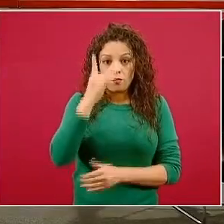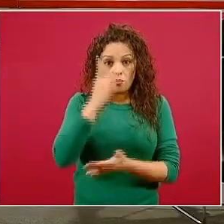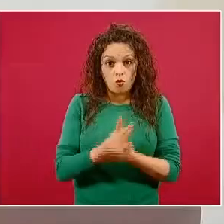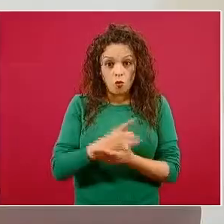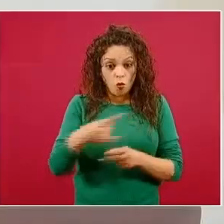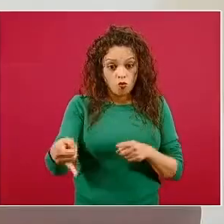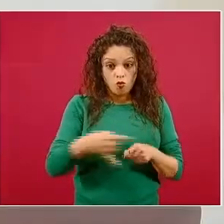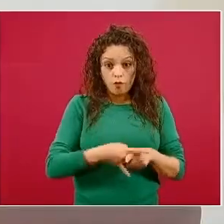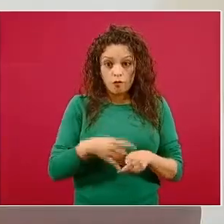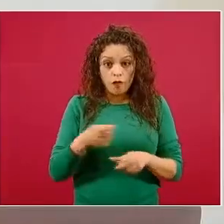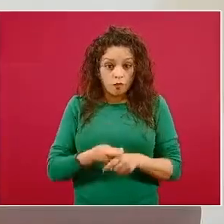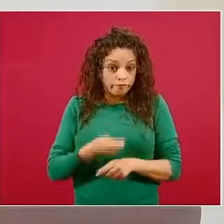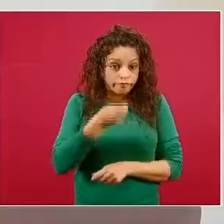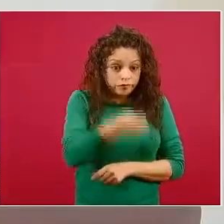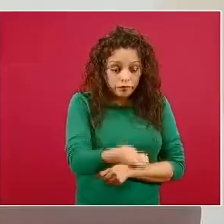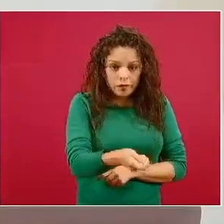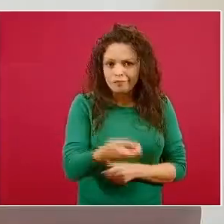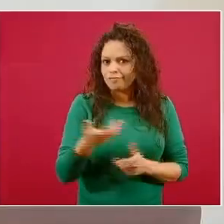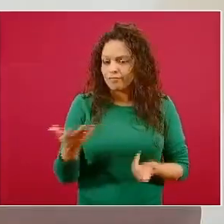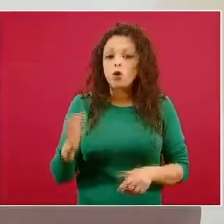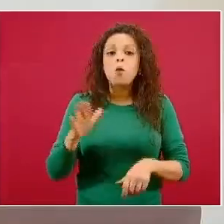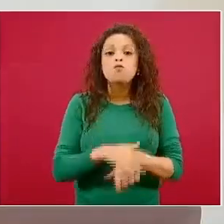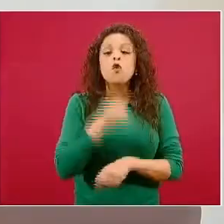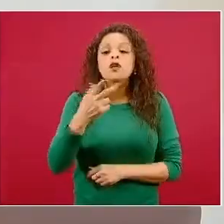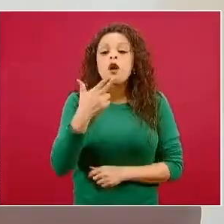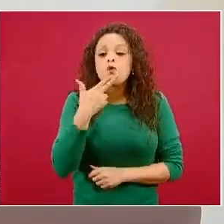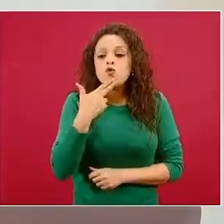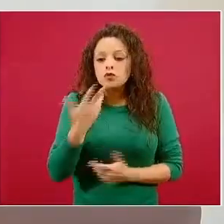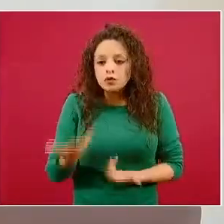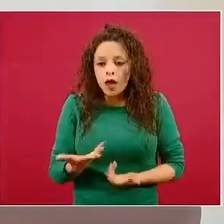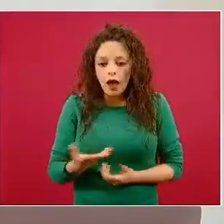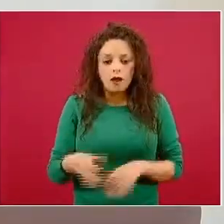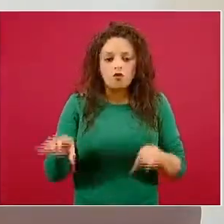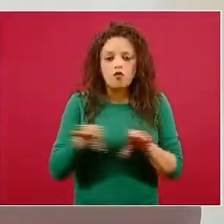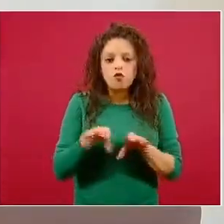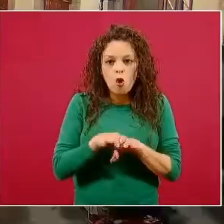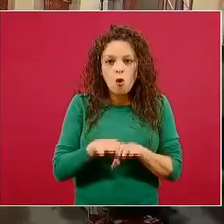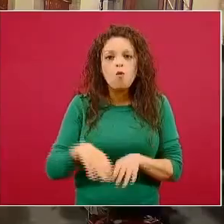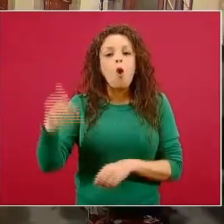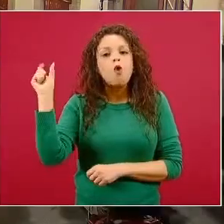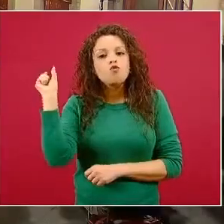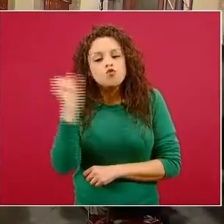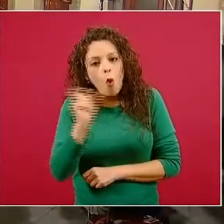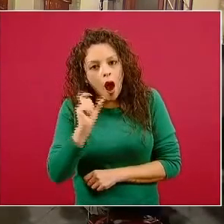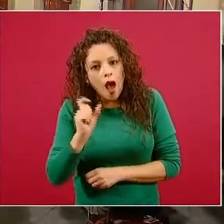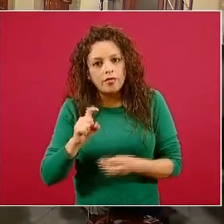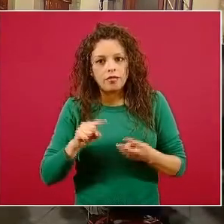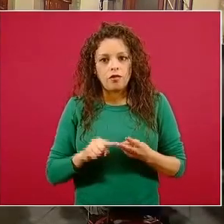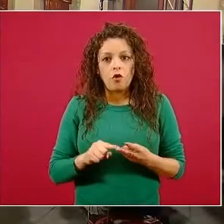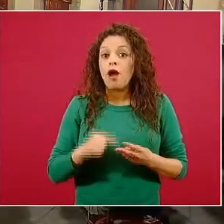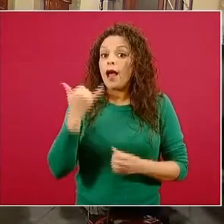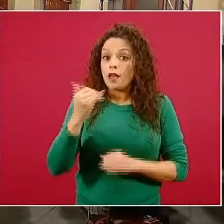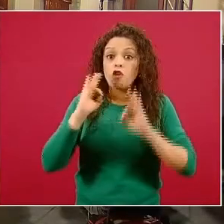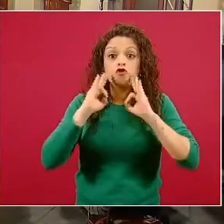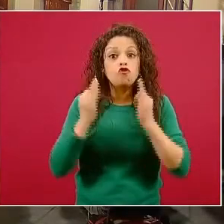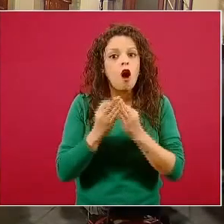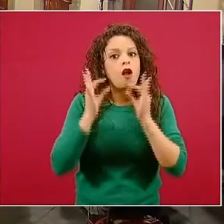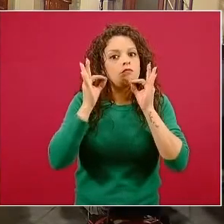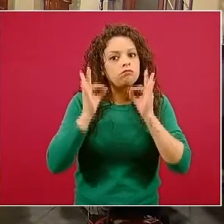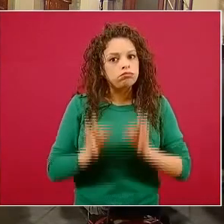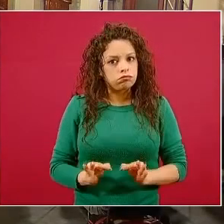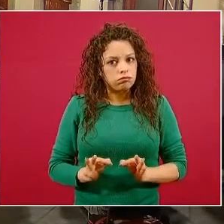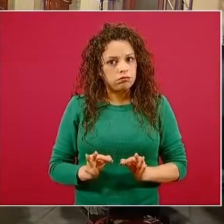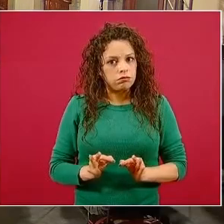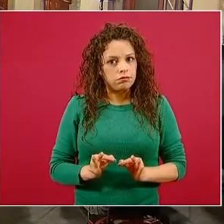mandar los condones, es por qué utilizar un condón, cuándo utilizarlo, cómo utilizarlo de forma correcta y el tener el